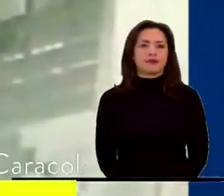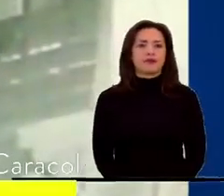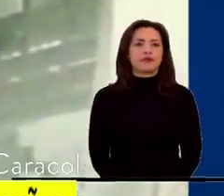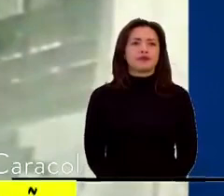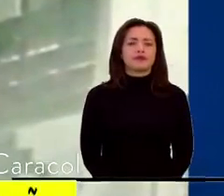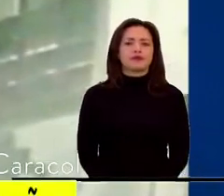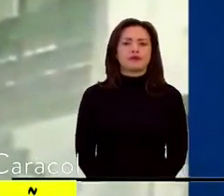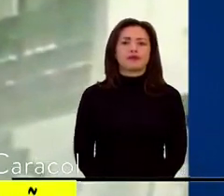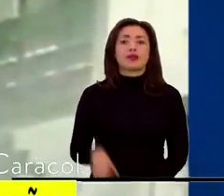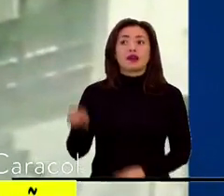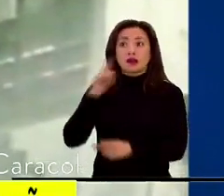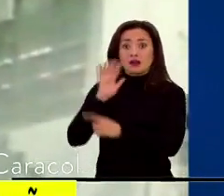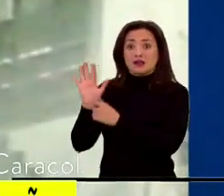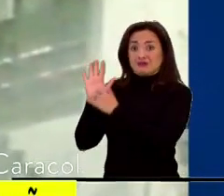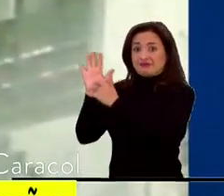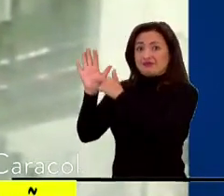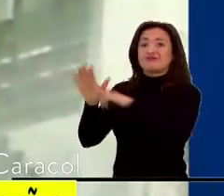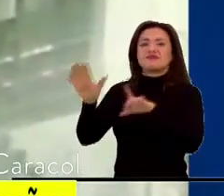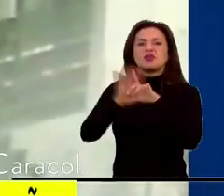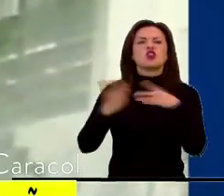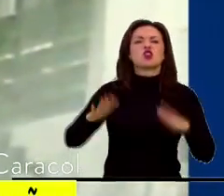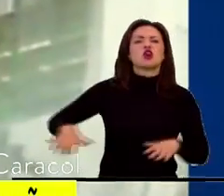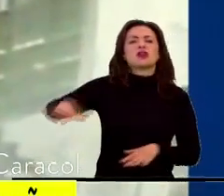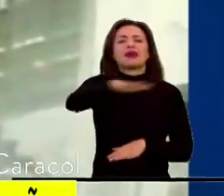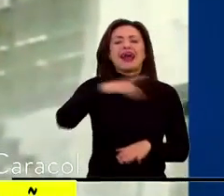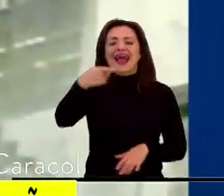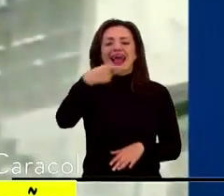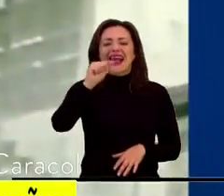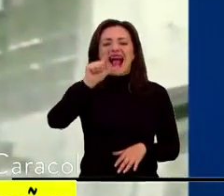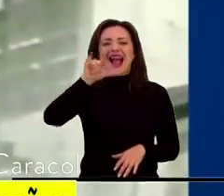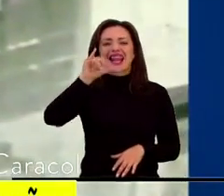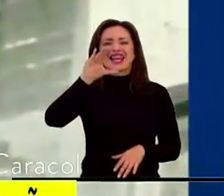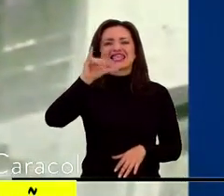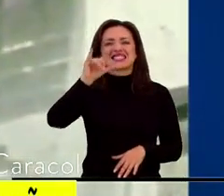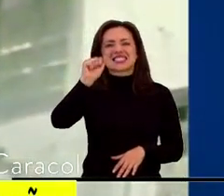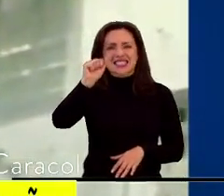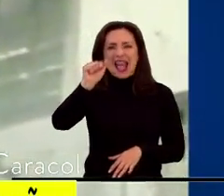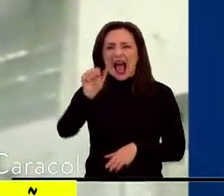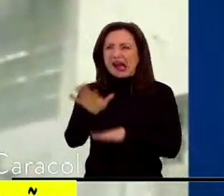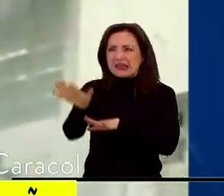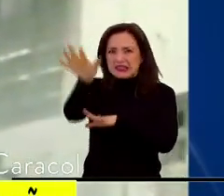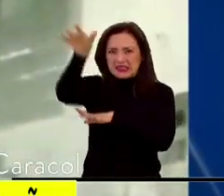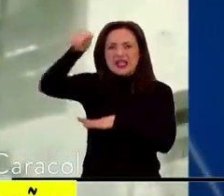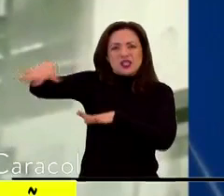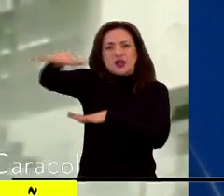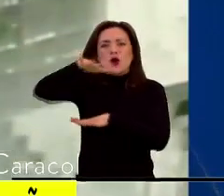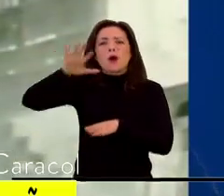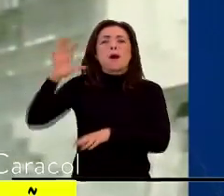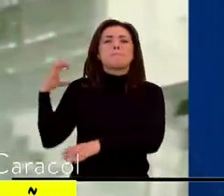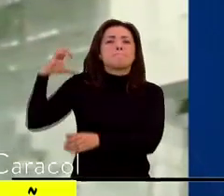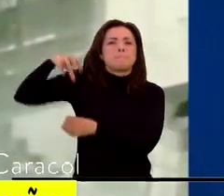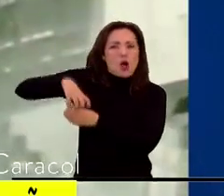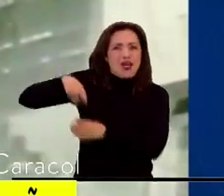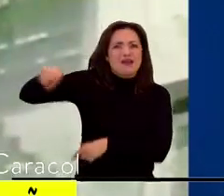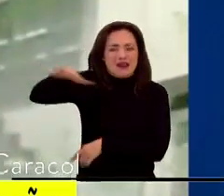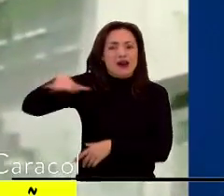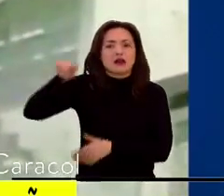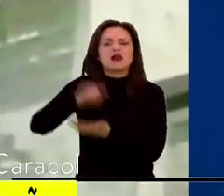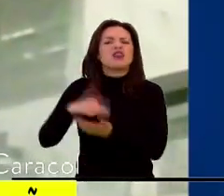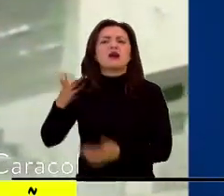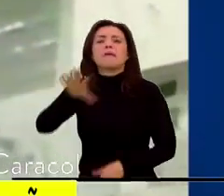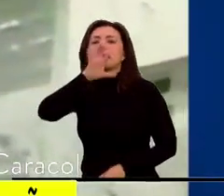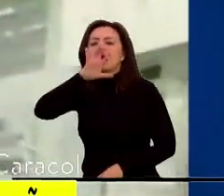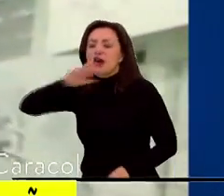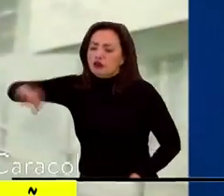El hecho interrumpió la tranquilidad en el barrio Altos de Galicia, de la localidad de Ciudad Bolívar. Todo comienza cuando el perro se sale de la vivienda y